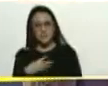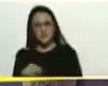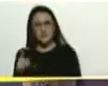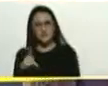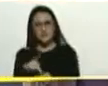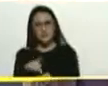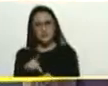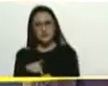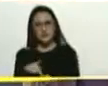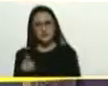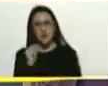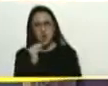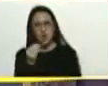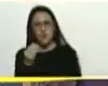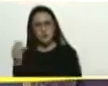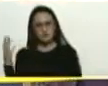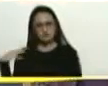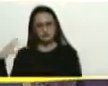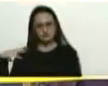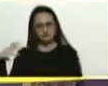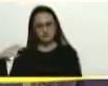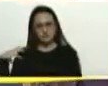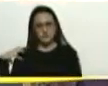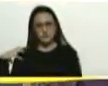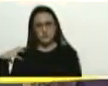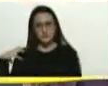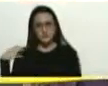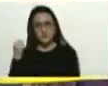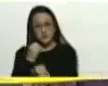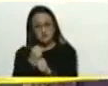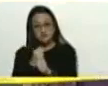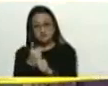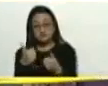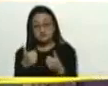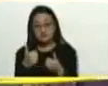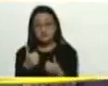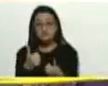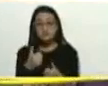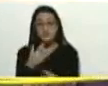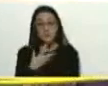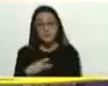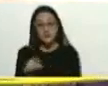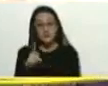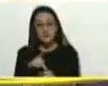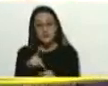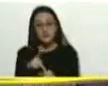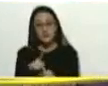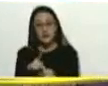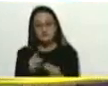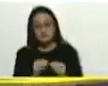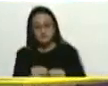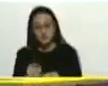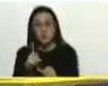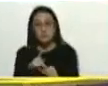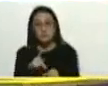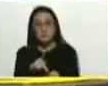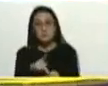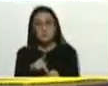Este joven Coronel eficiente presidente de pequivén quien recuperó